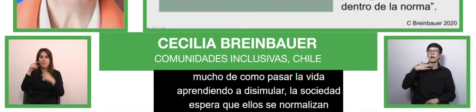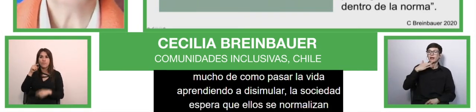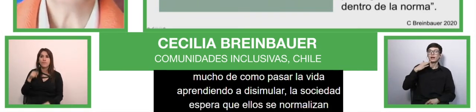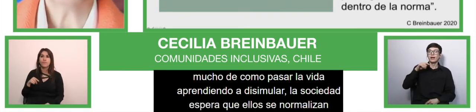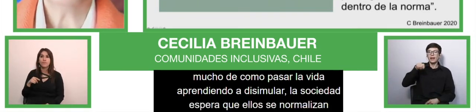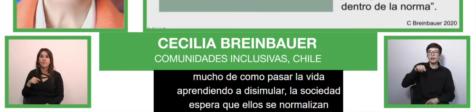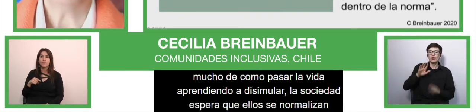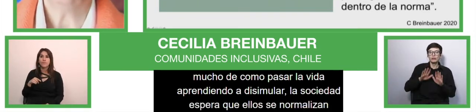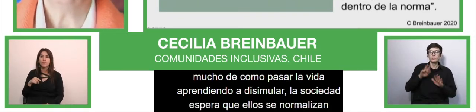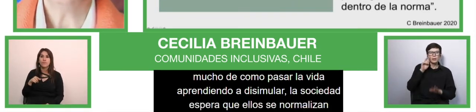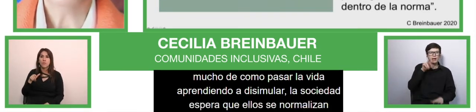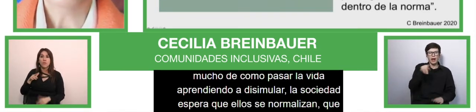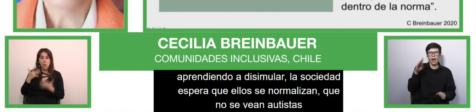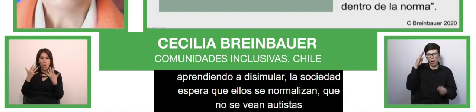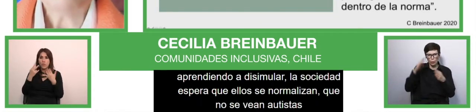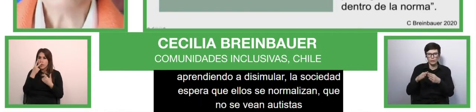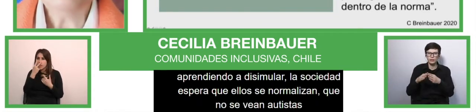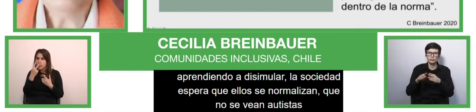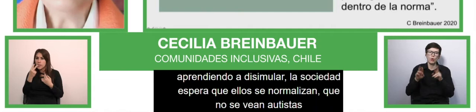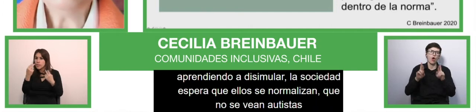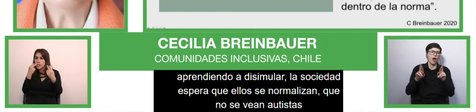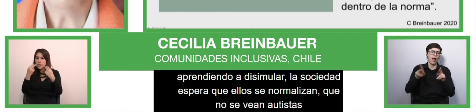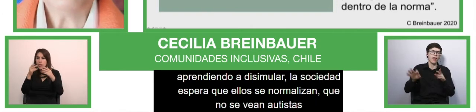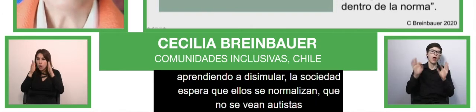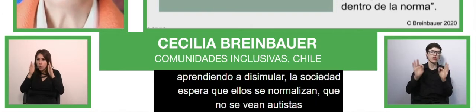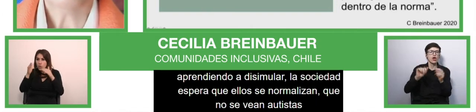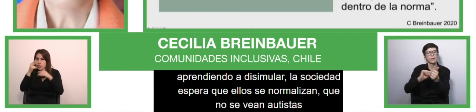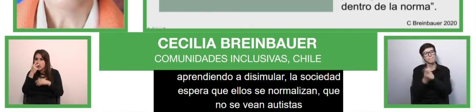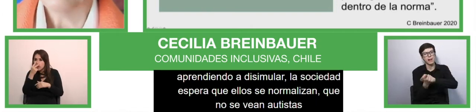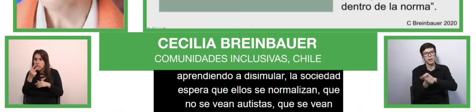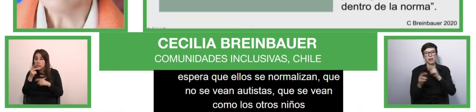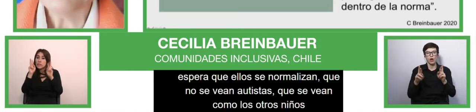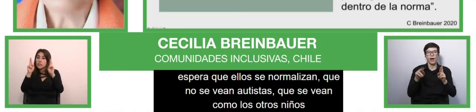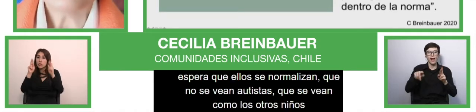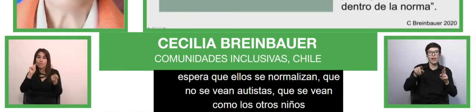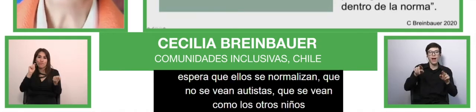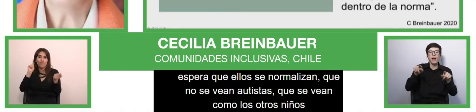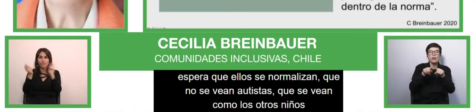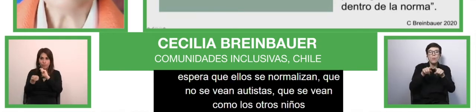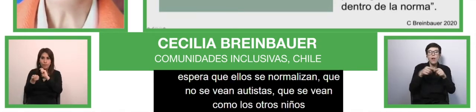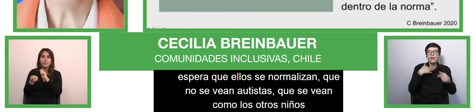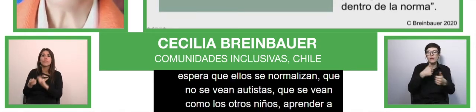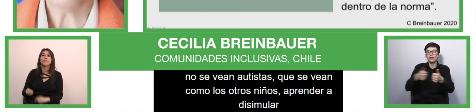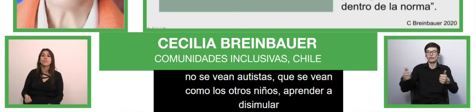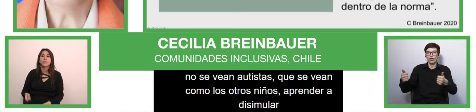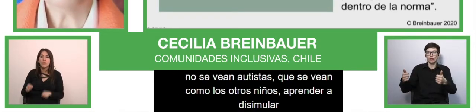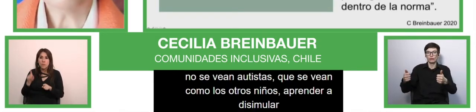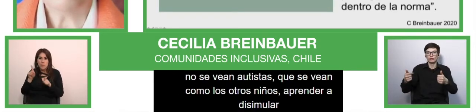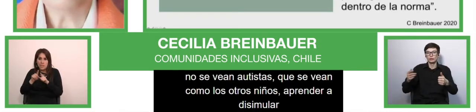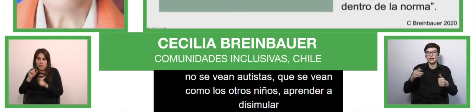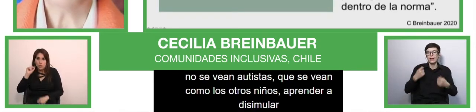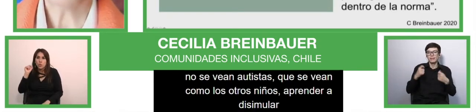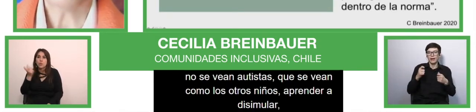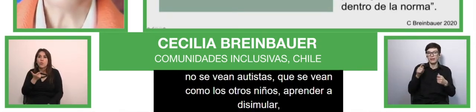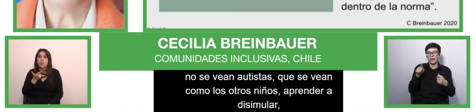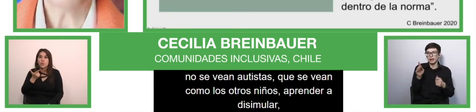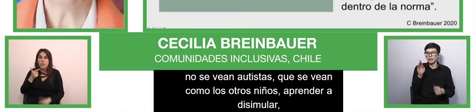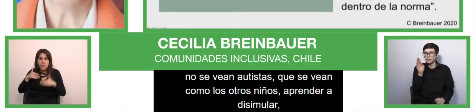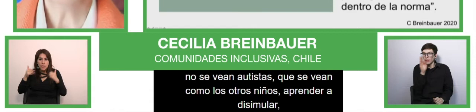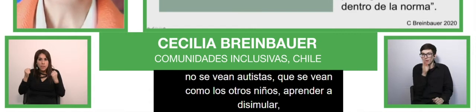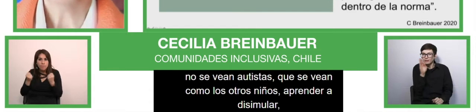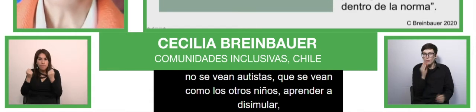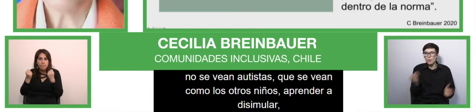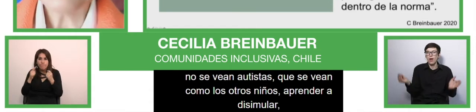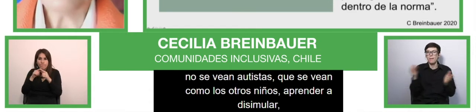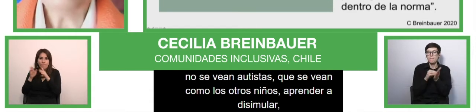se vean como los otros niños aprender al simular aprender a camuflarse con el resto de los niños en la